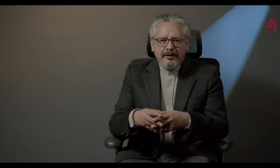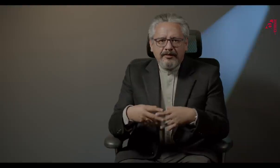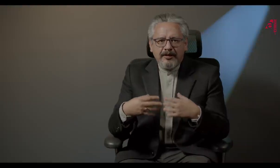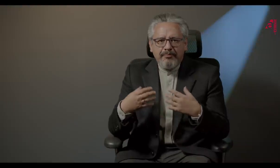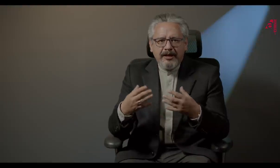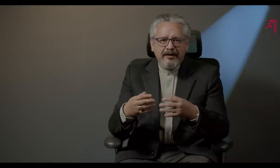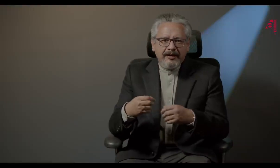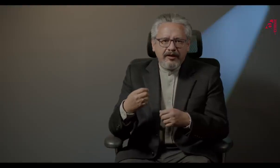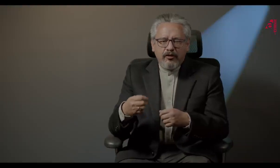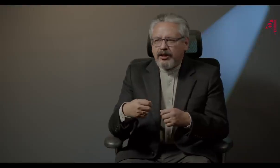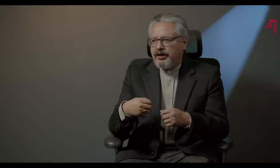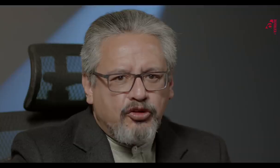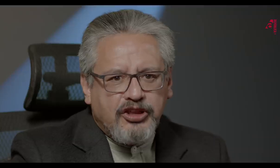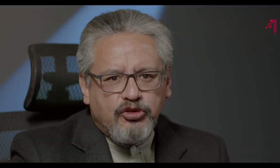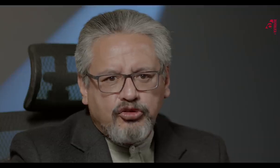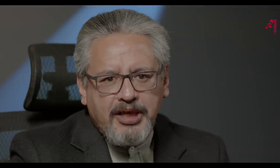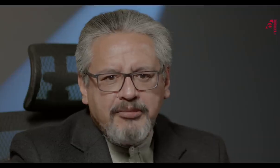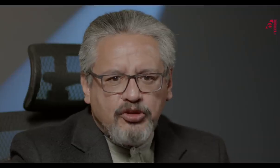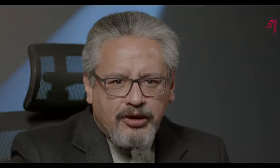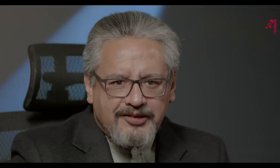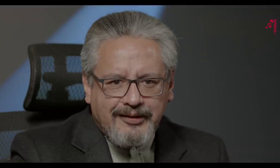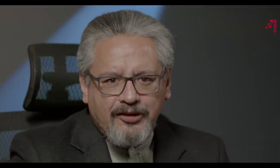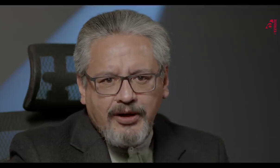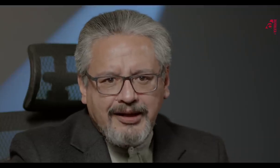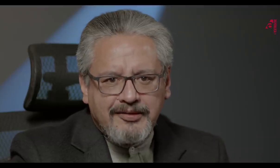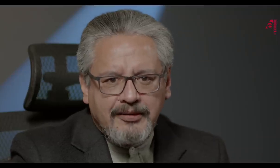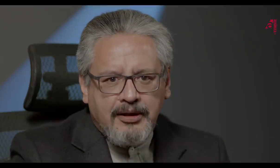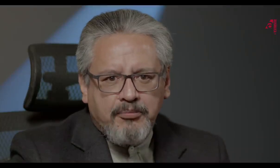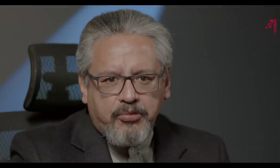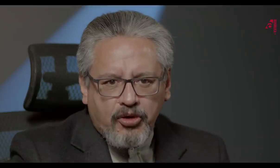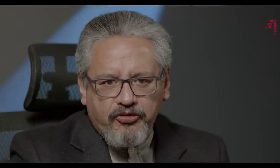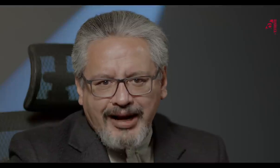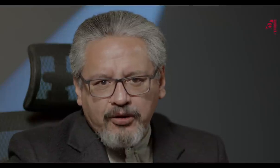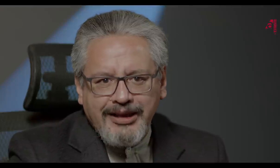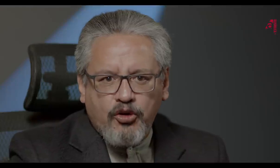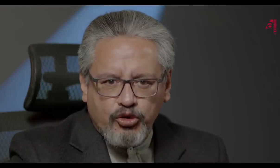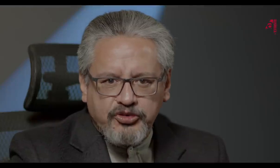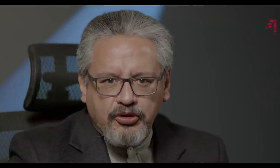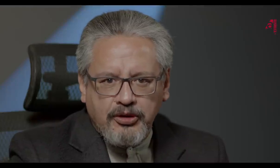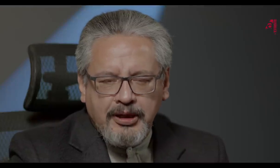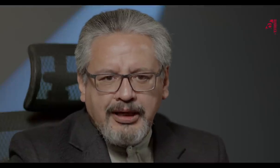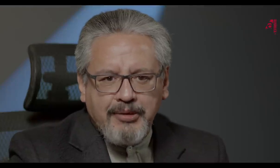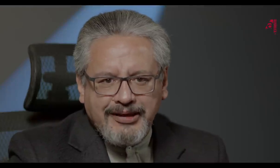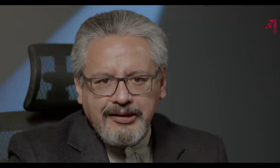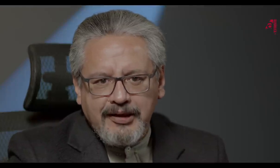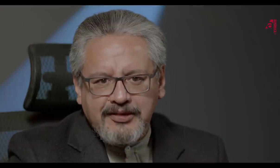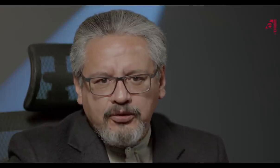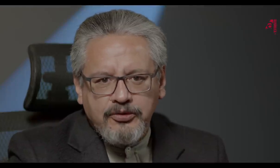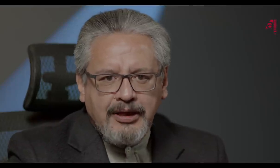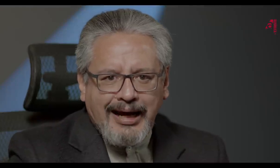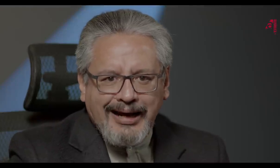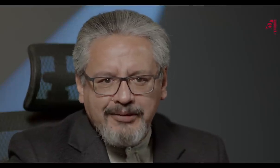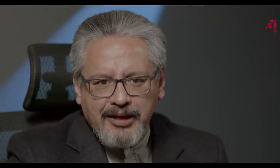anualmente se pierden alrededor de 200,000 millones de dólares por fraude y corrupción en materia